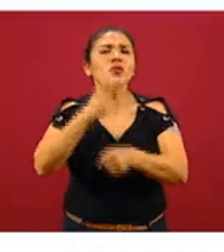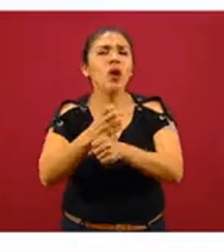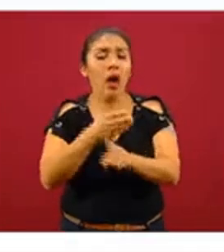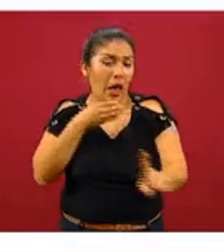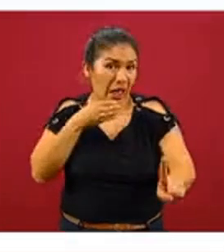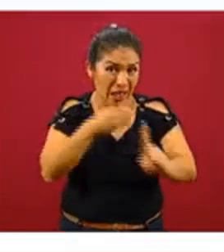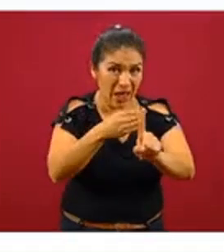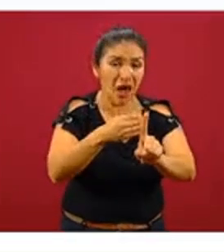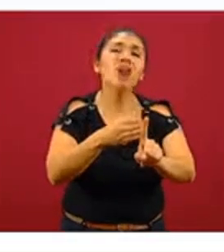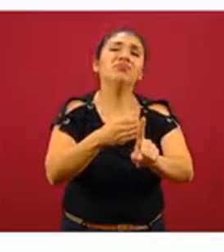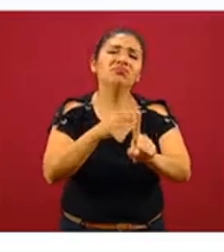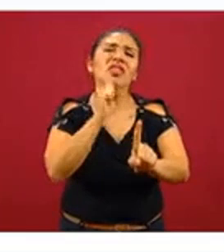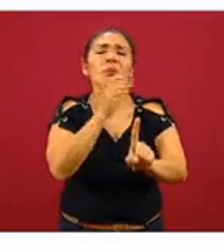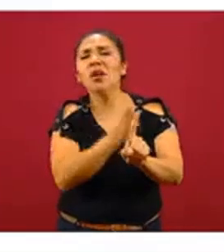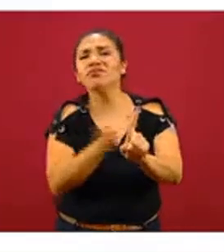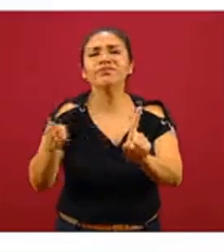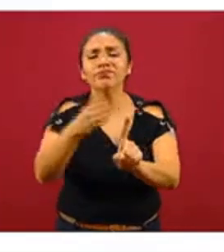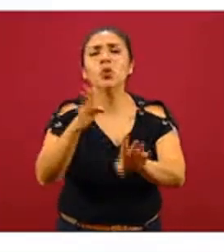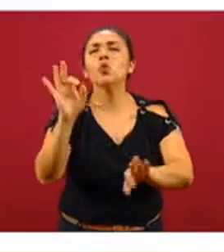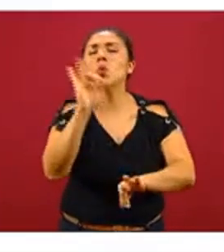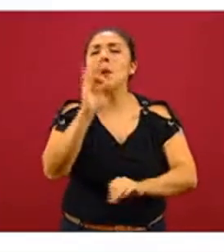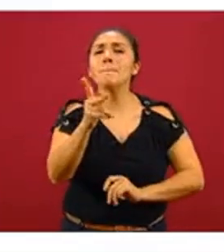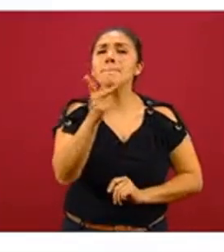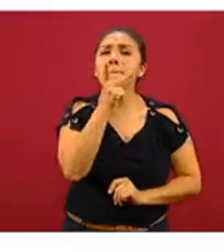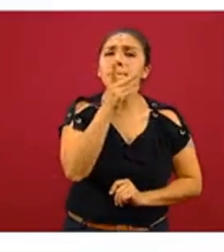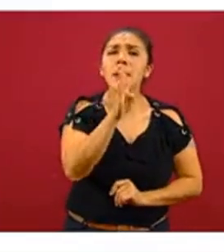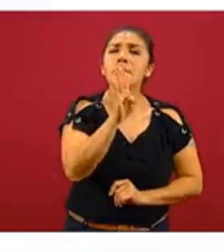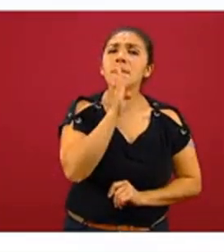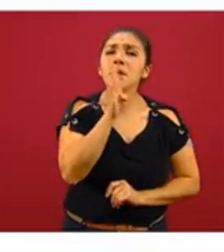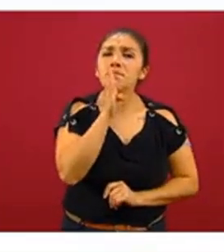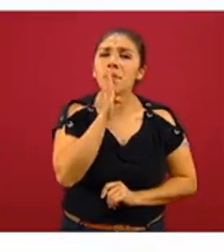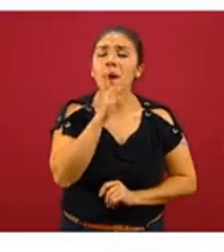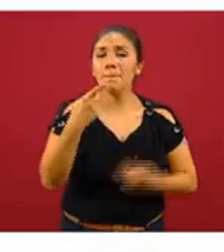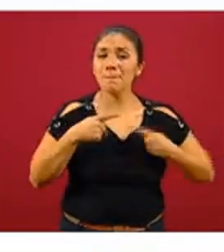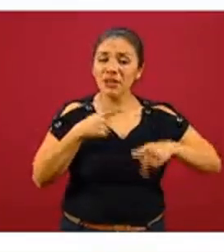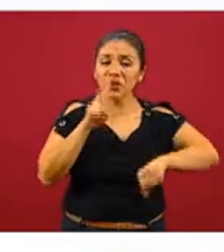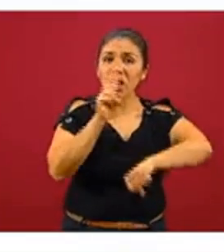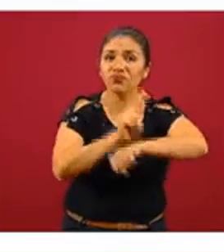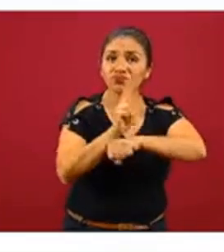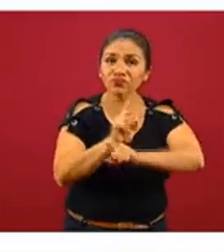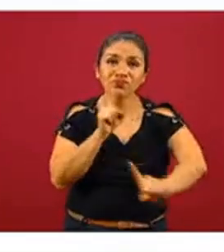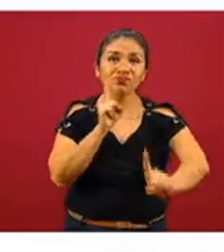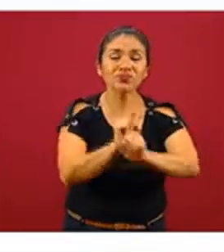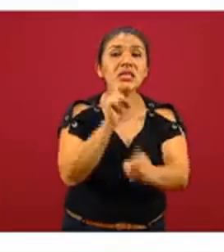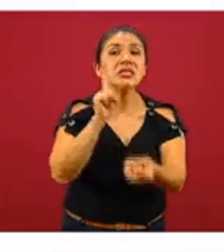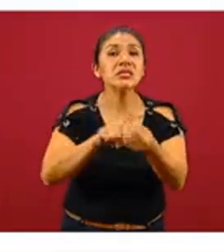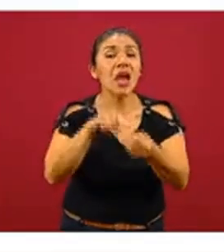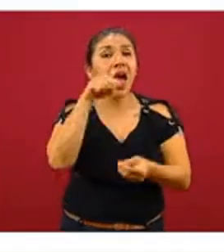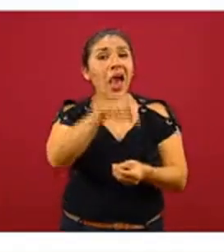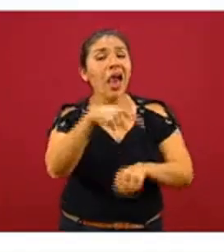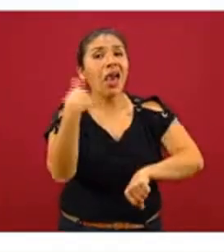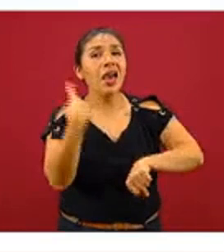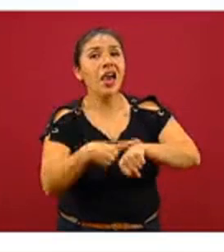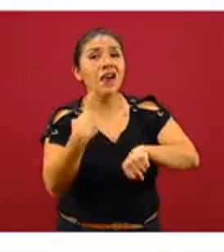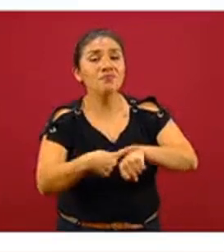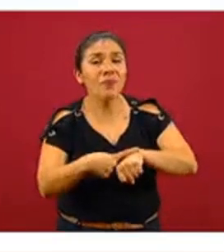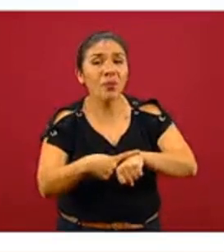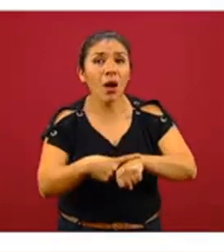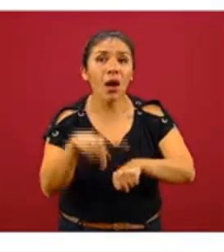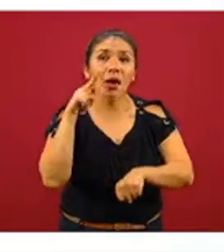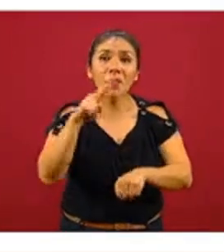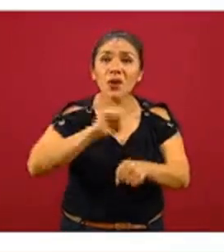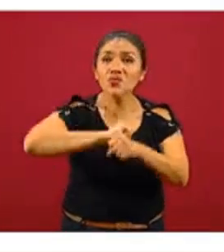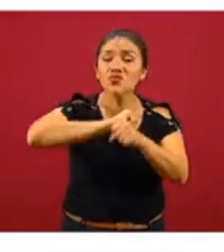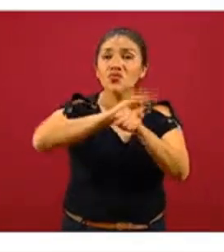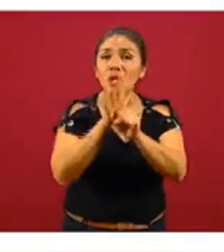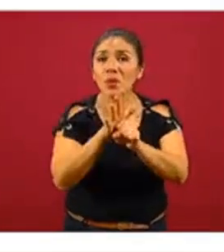directamente. Evidentemente, cuando sus padres, sus madres, sus cuidadores principales se ven afectados, enfermos por el